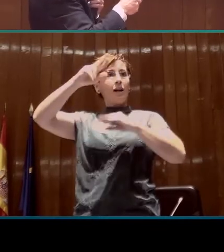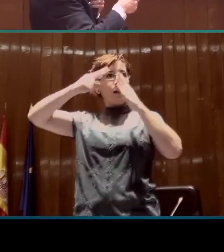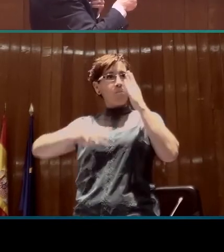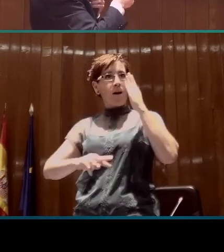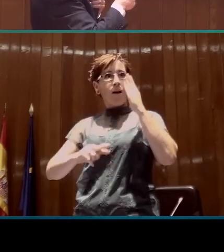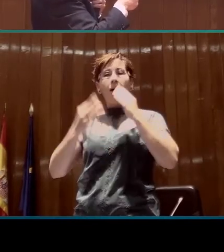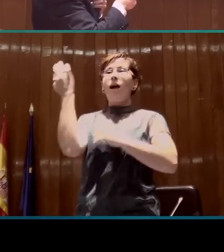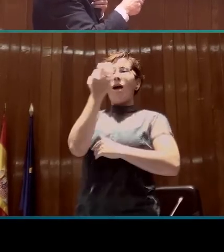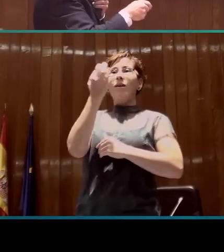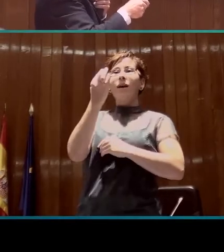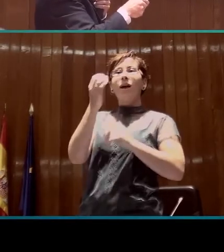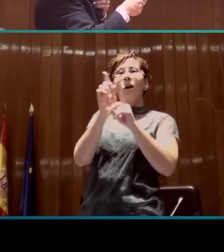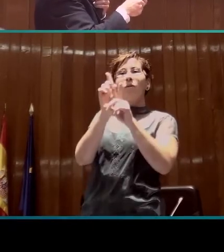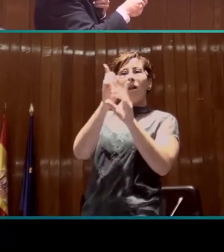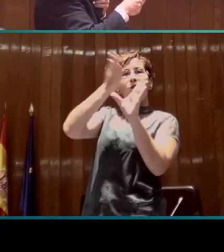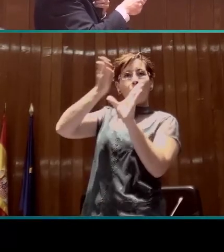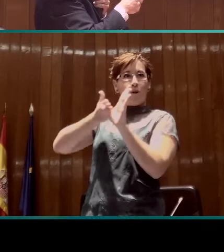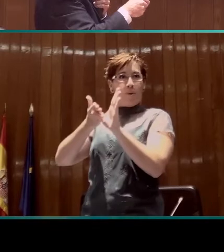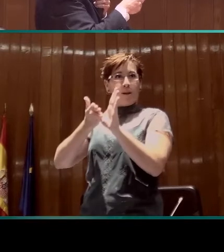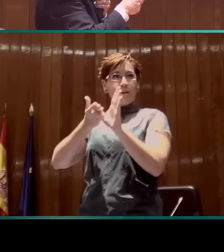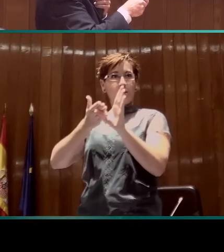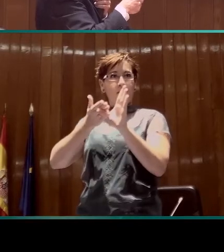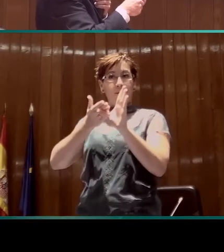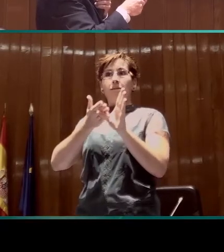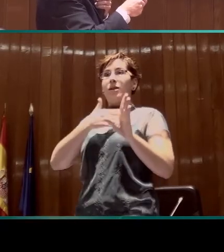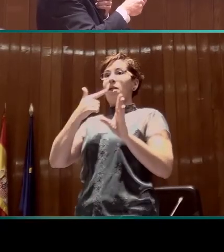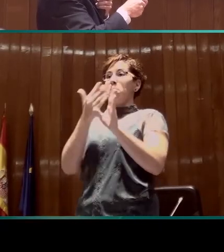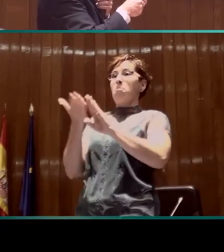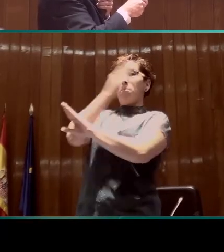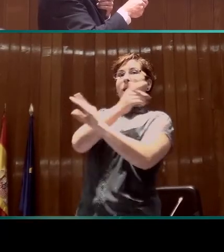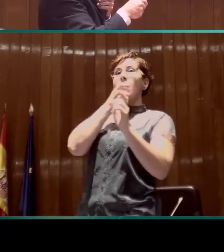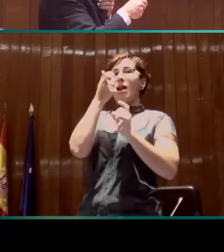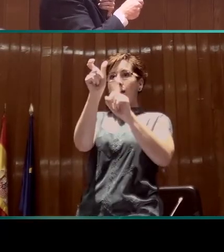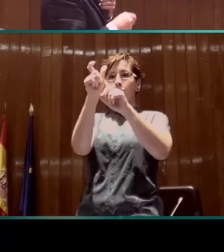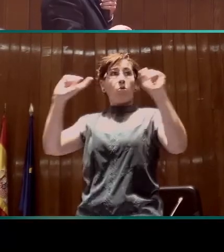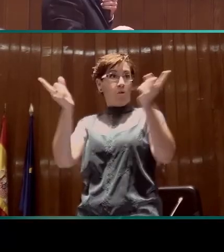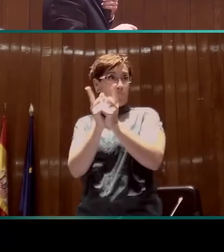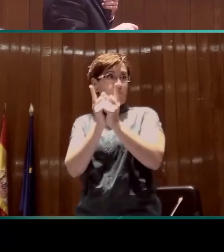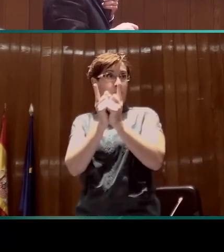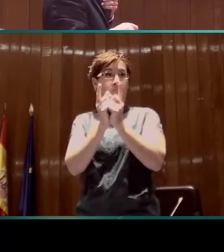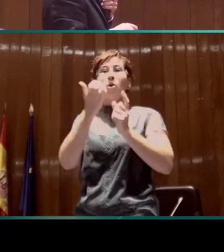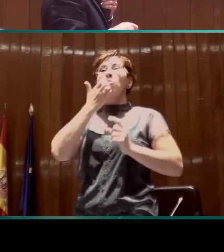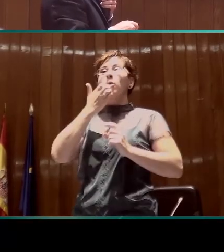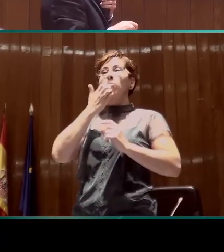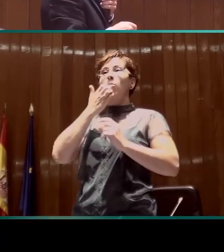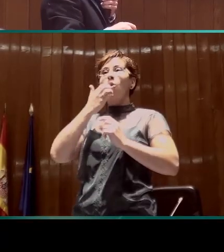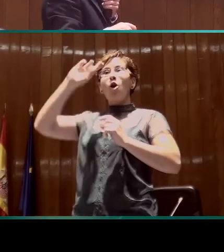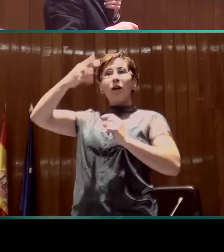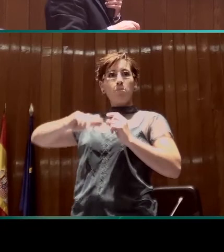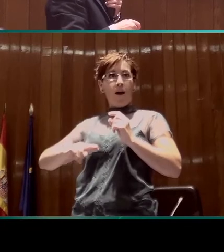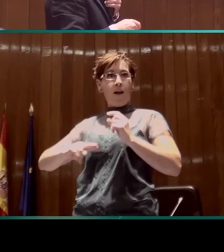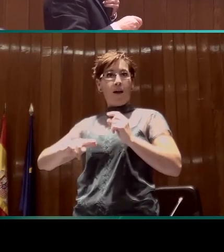estamos observando facilitación, efectos preléxicos de corta duración como la rima en el caso